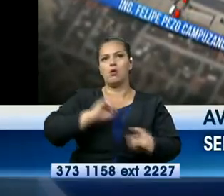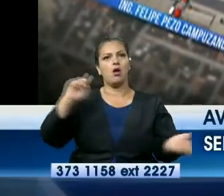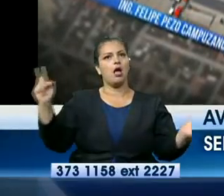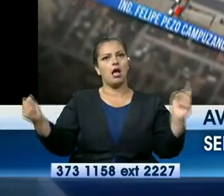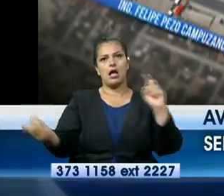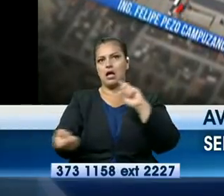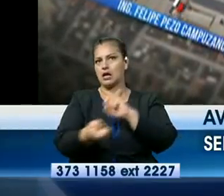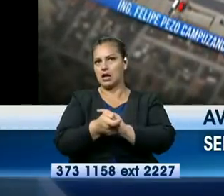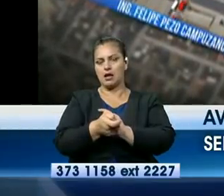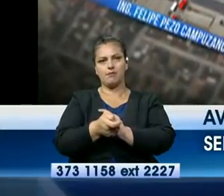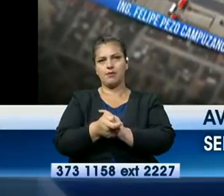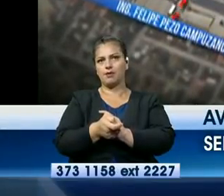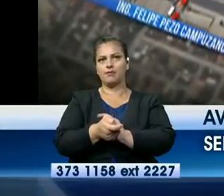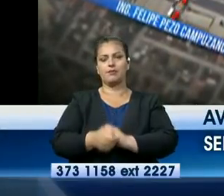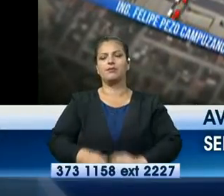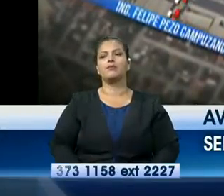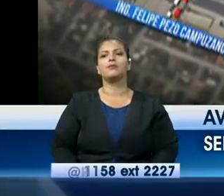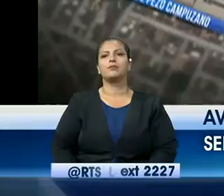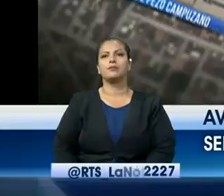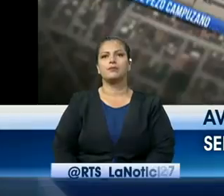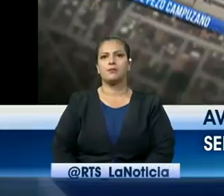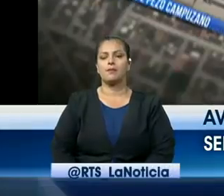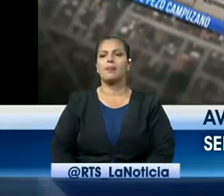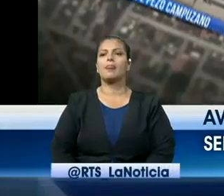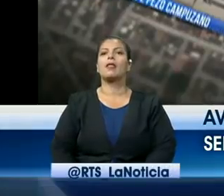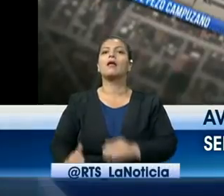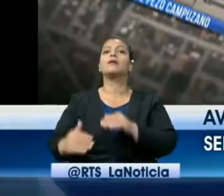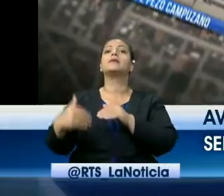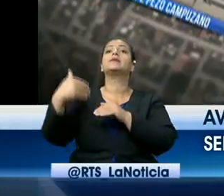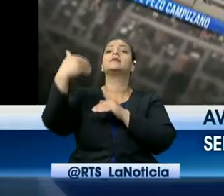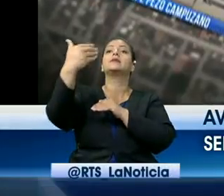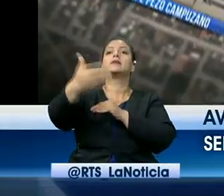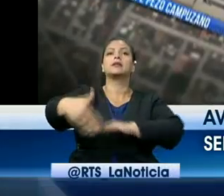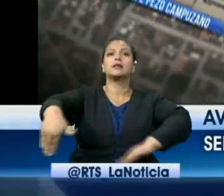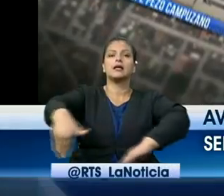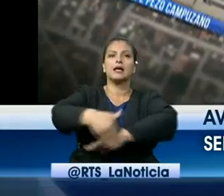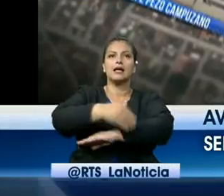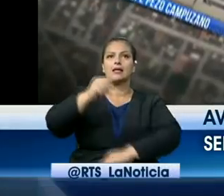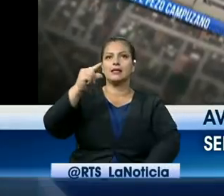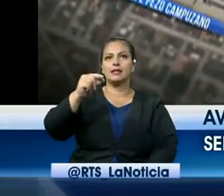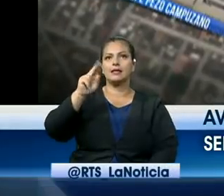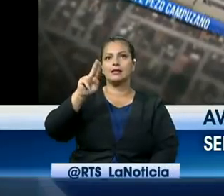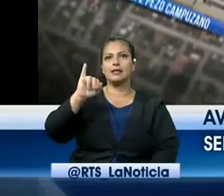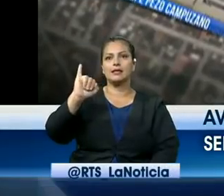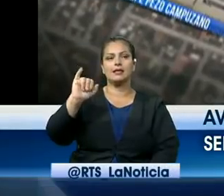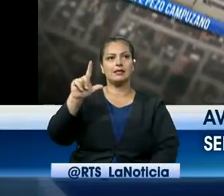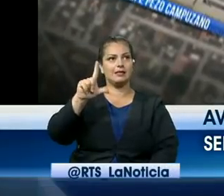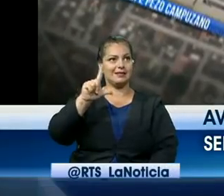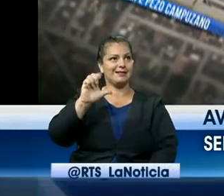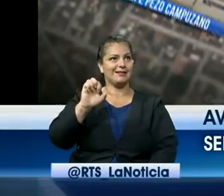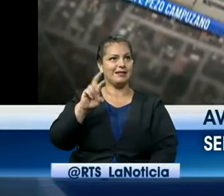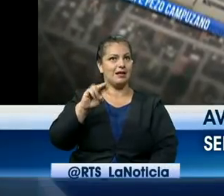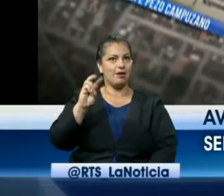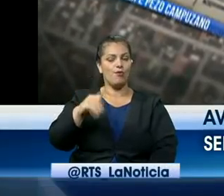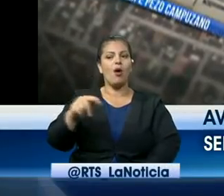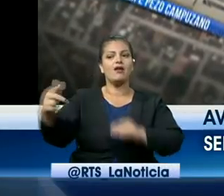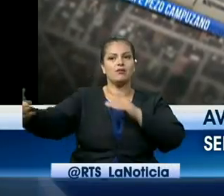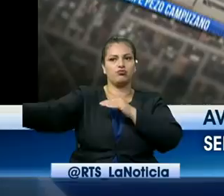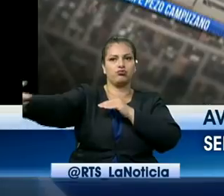pasar pues a las siguientes calles que la guillermo juliá el par vial cuvillo está en sentido es